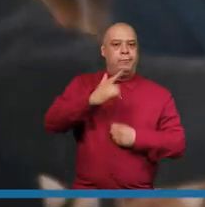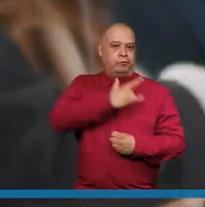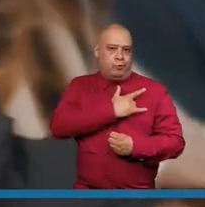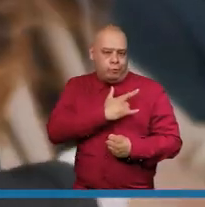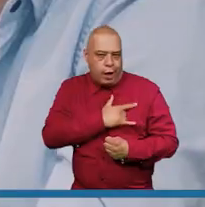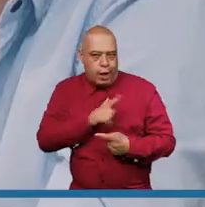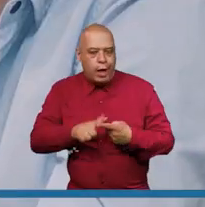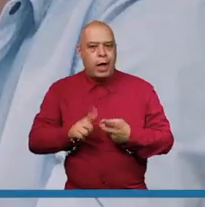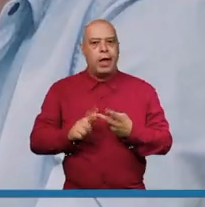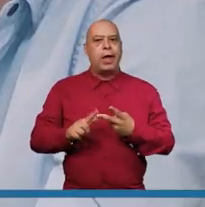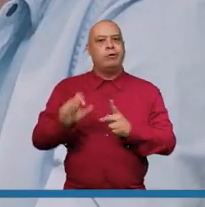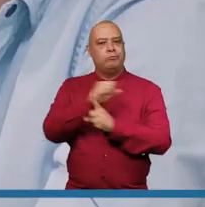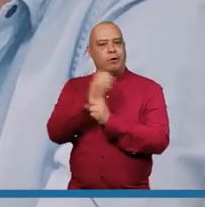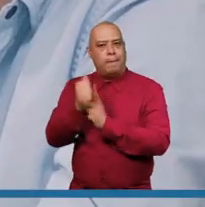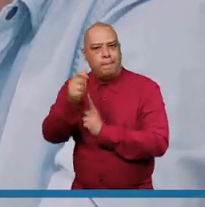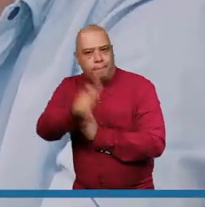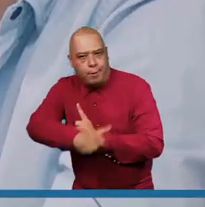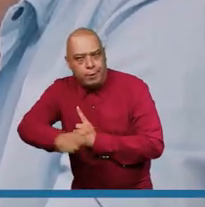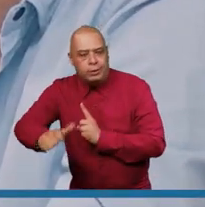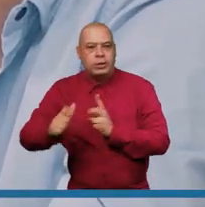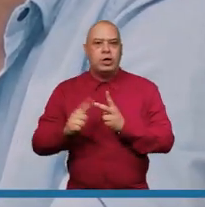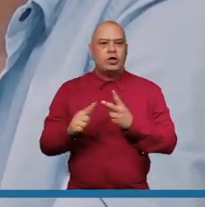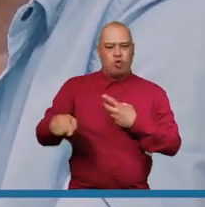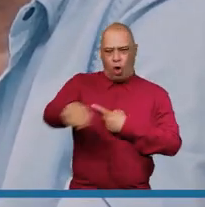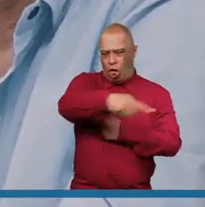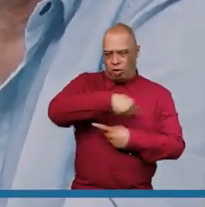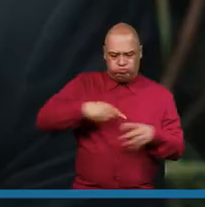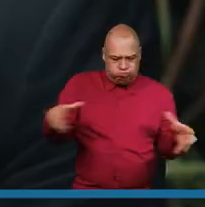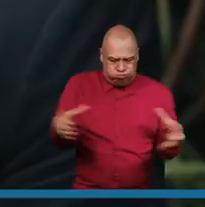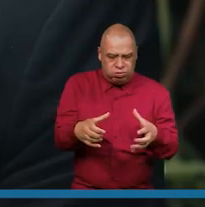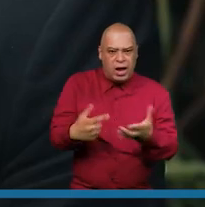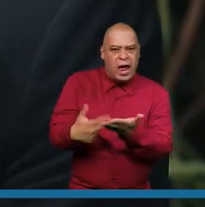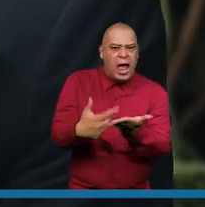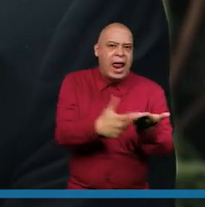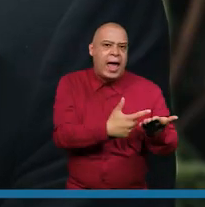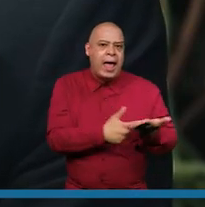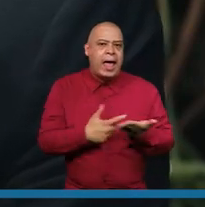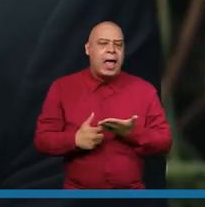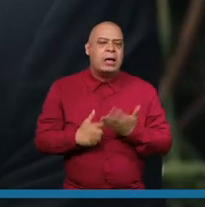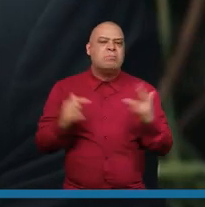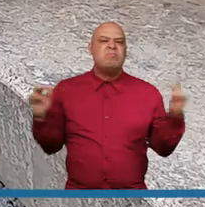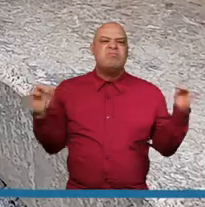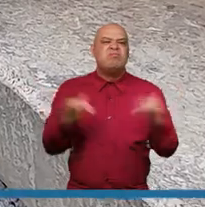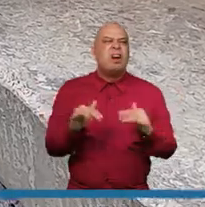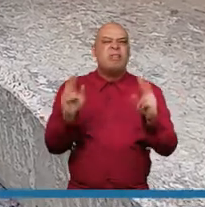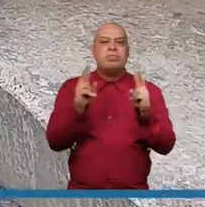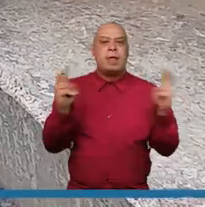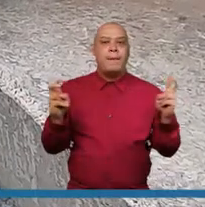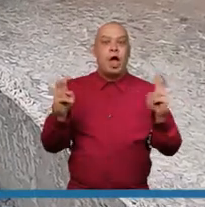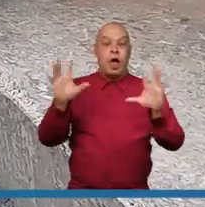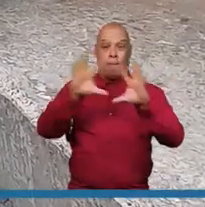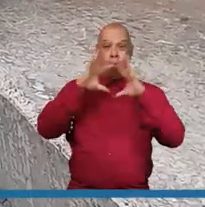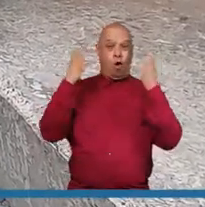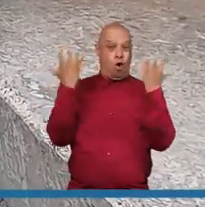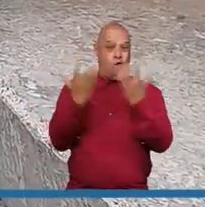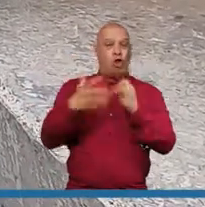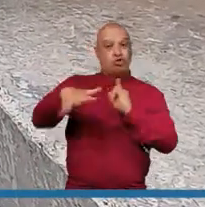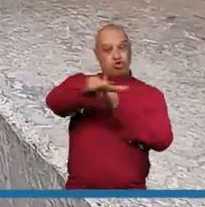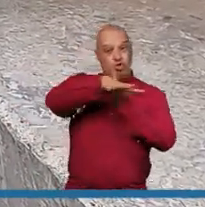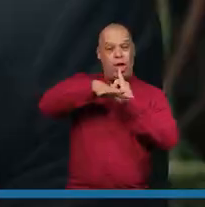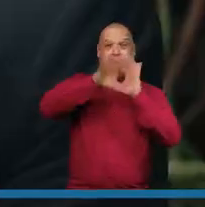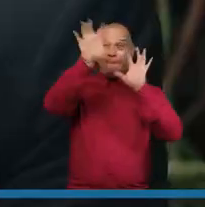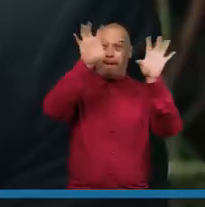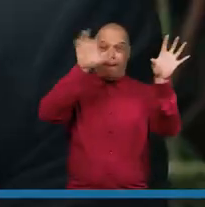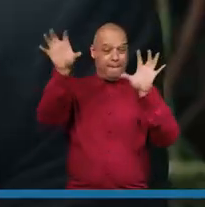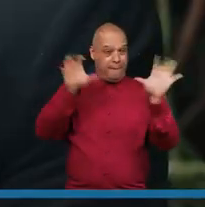academia, sociedad civil. Se planteó un evento que lo denominamos la Red Global de Gestión Metropolitana y